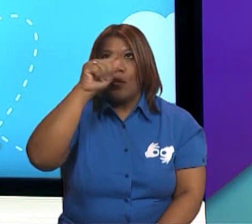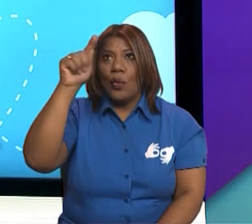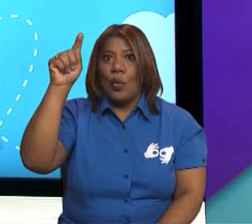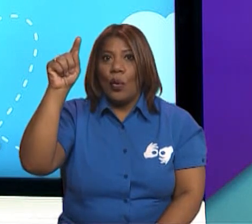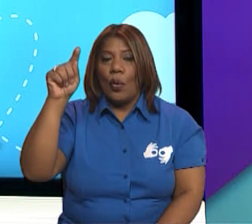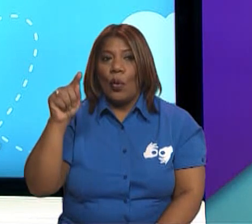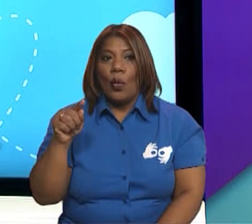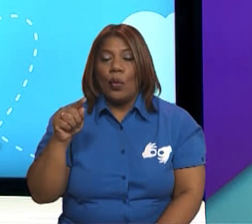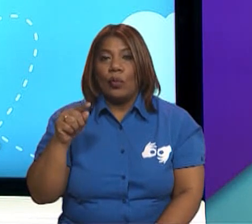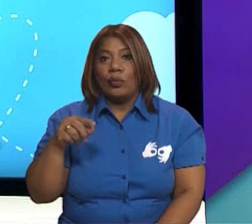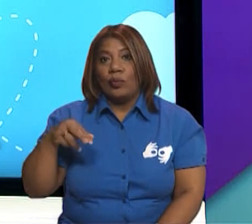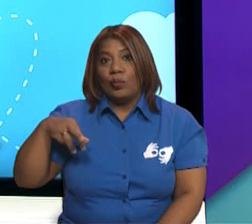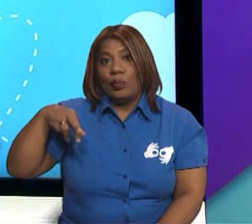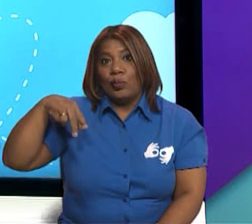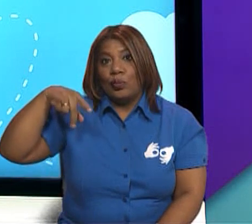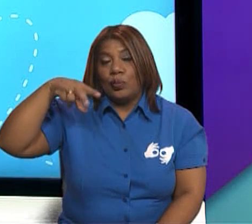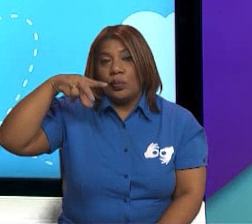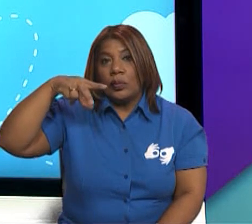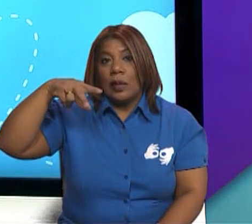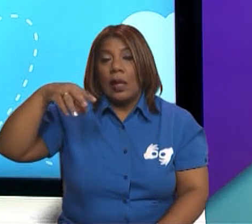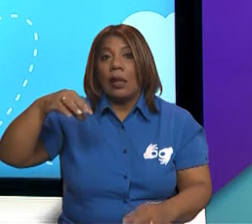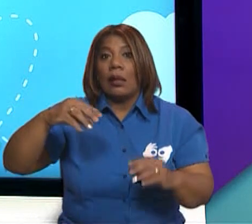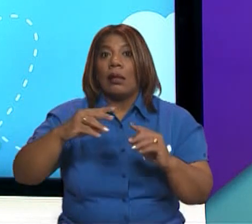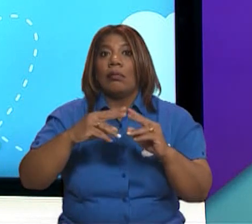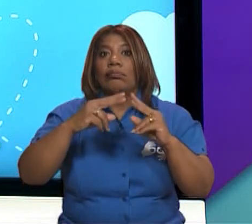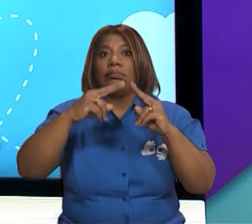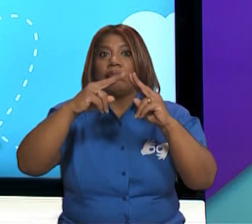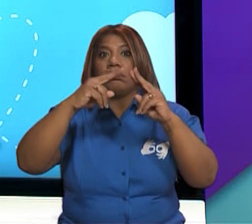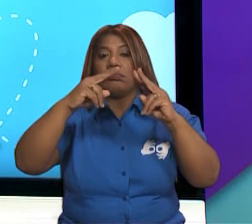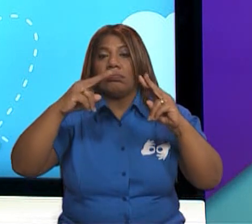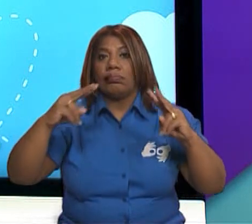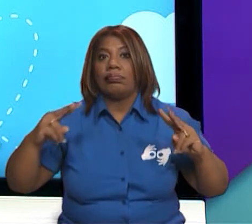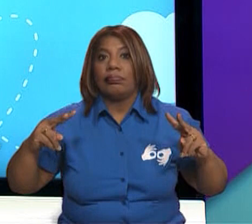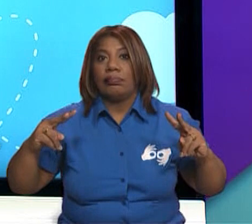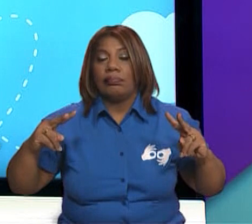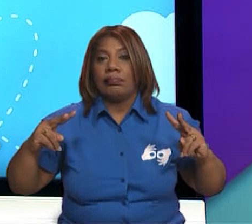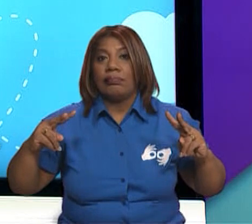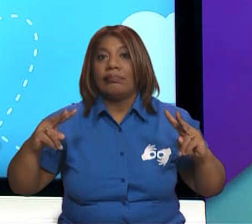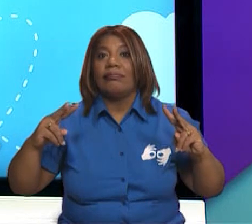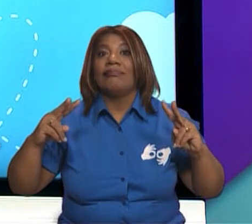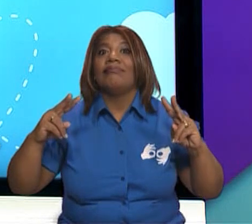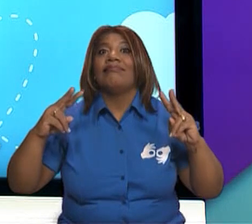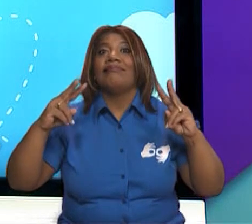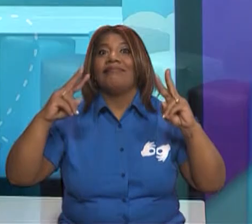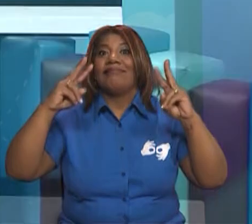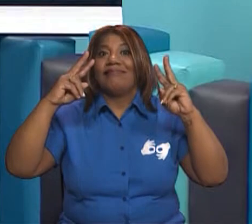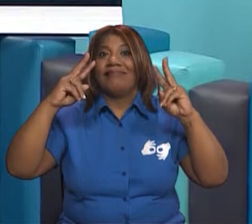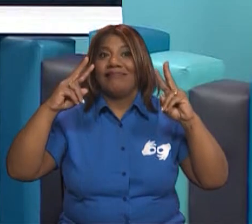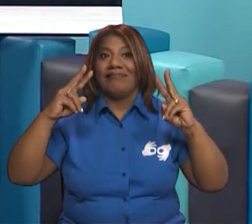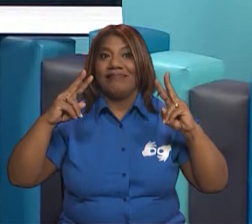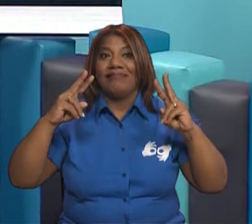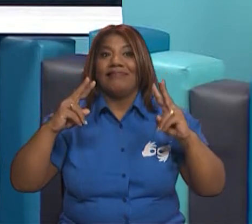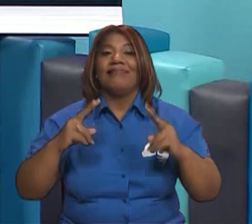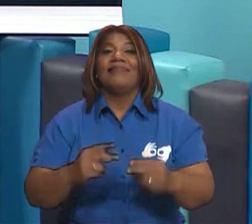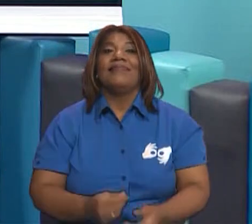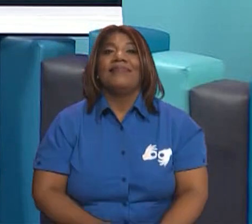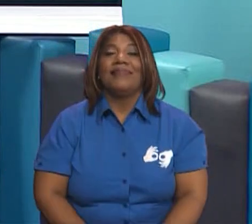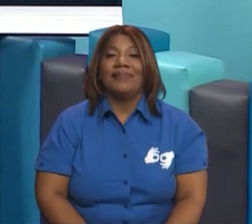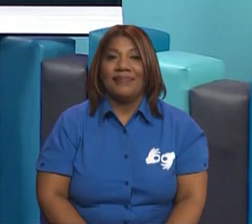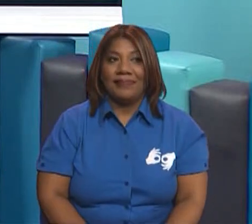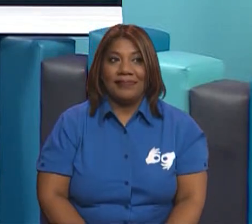estas que podemos abrir, también vemos cómo entre sus patas se forma un ángulo. Y en